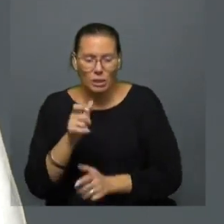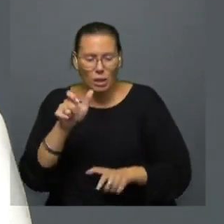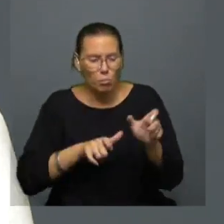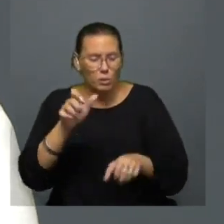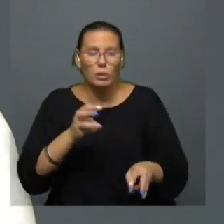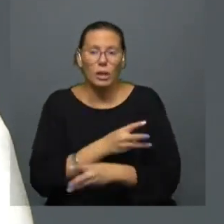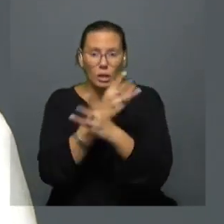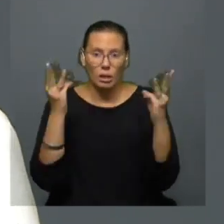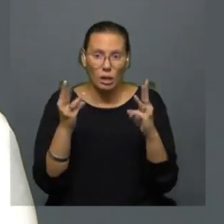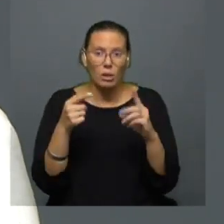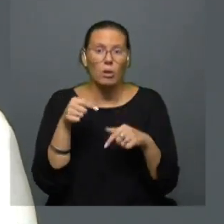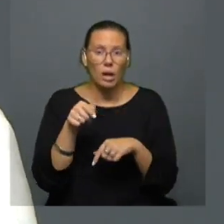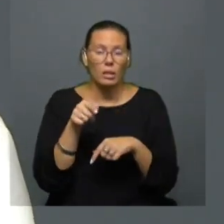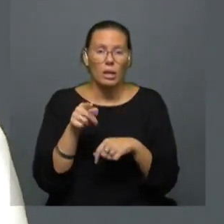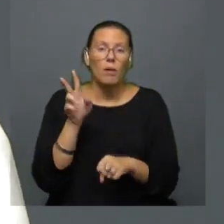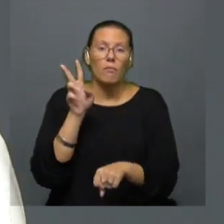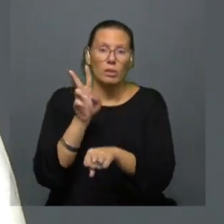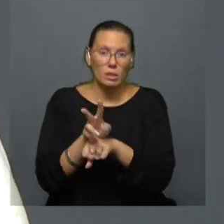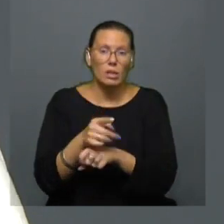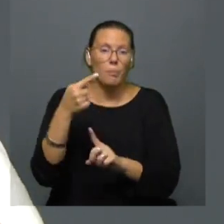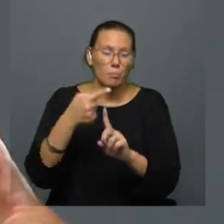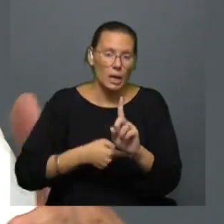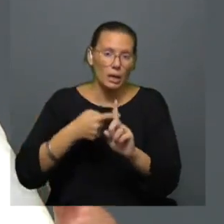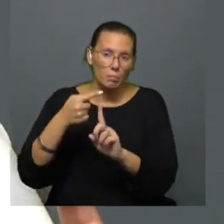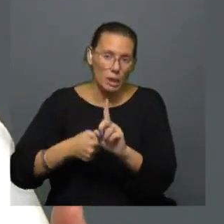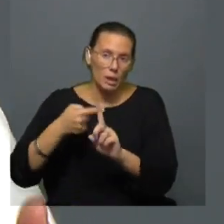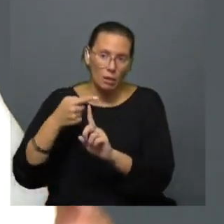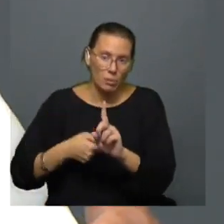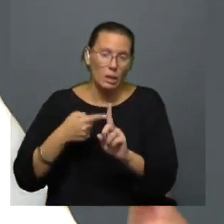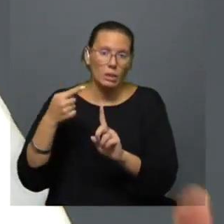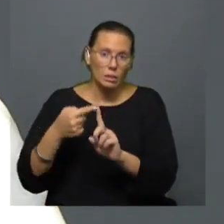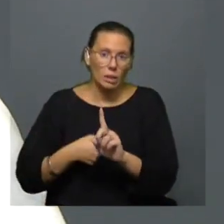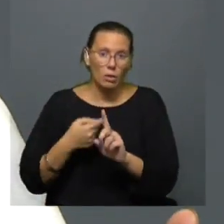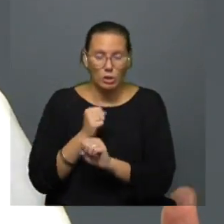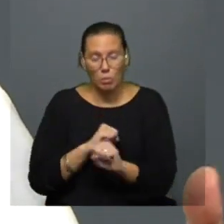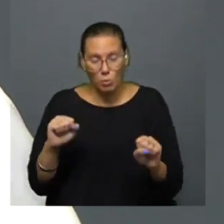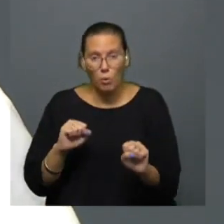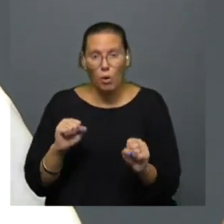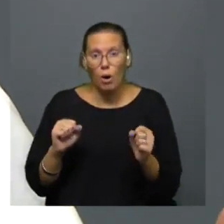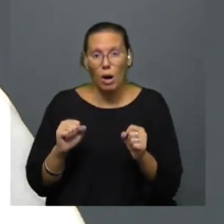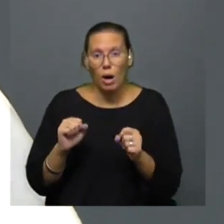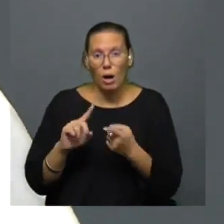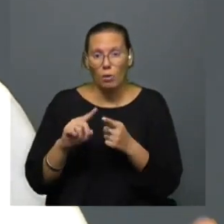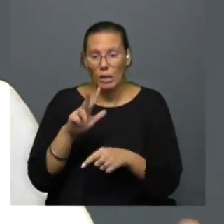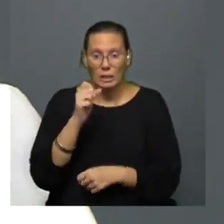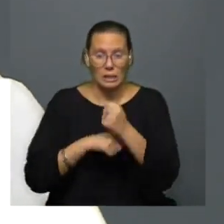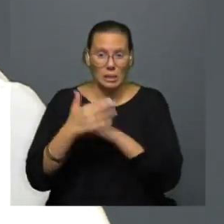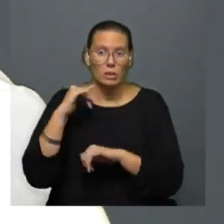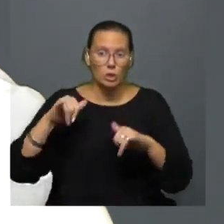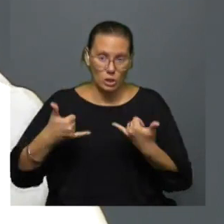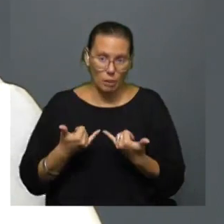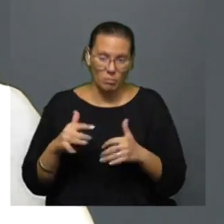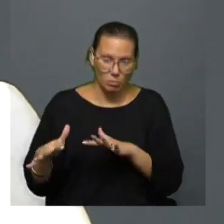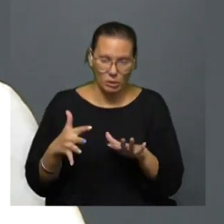general? Nosotros allí tenemos una visita mensual. Esto es parte de lo que se consiguió hace 3 años ya,